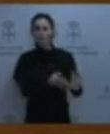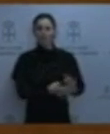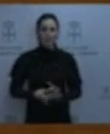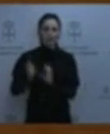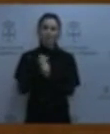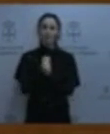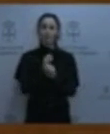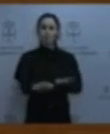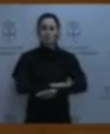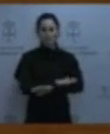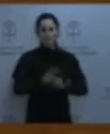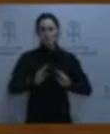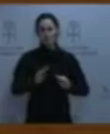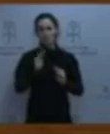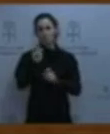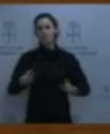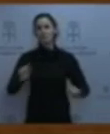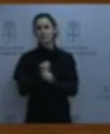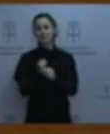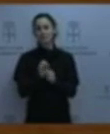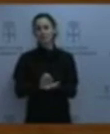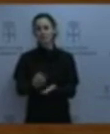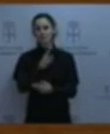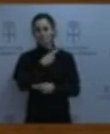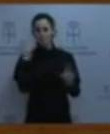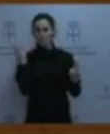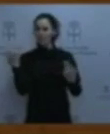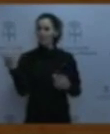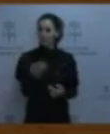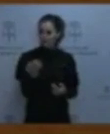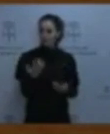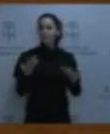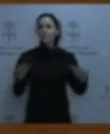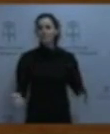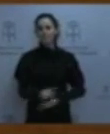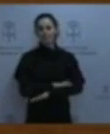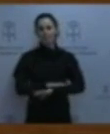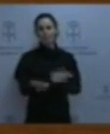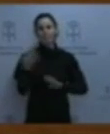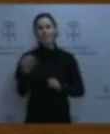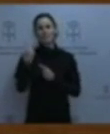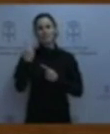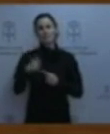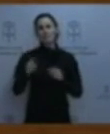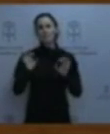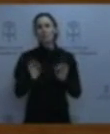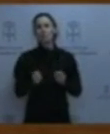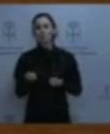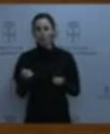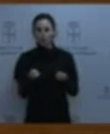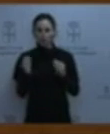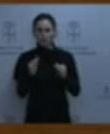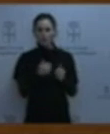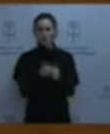entre la Administración y sus trabajadores en los servicios públicos. El Gobierno debe también retirar la calificación como a regularizar del resto de puestos de